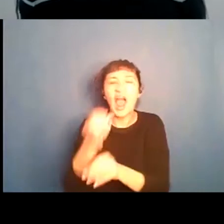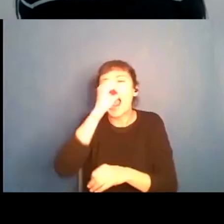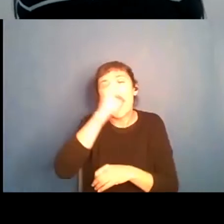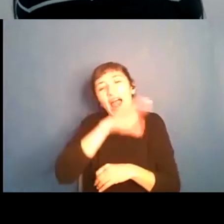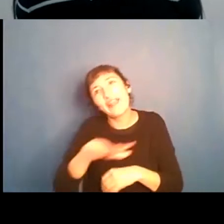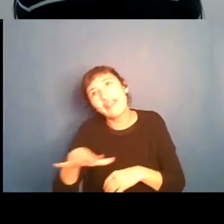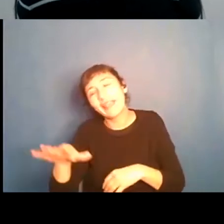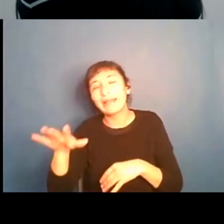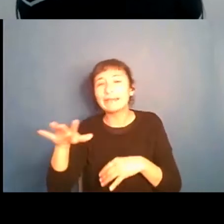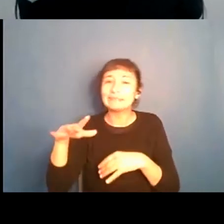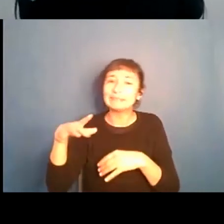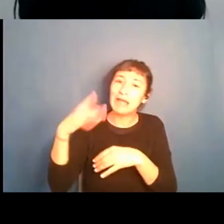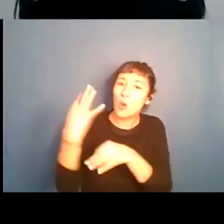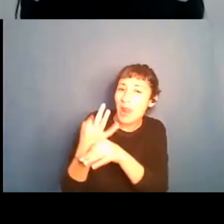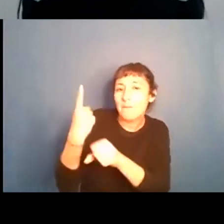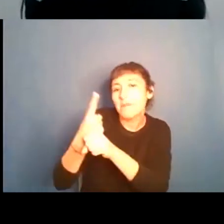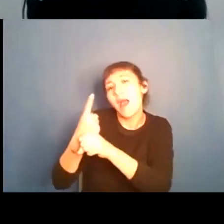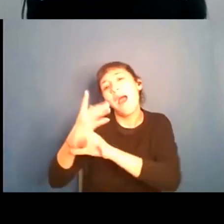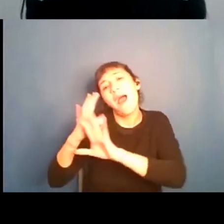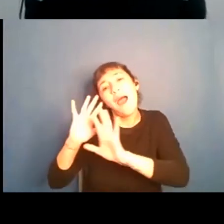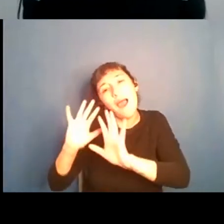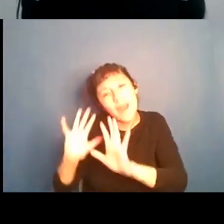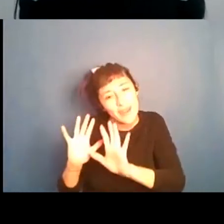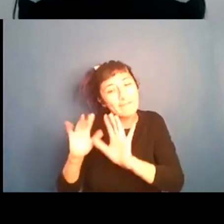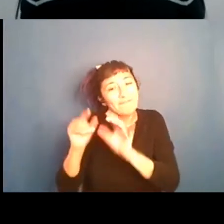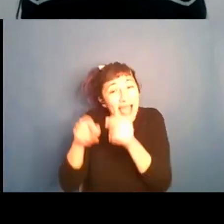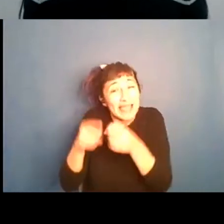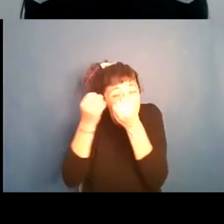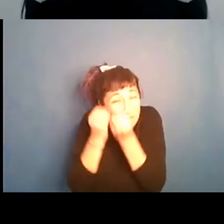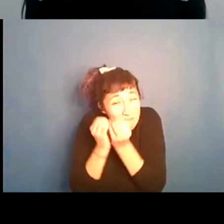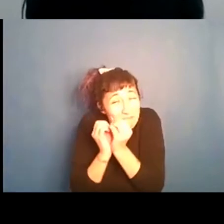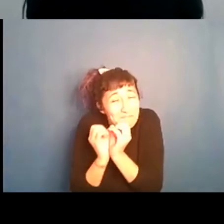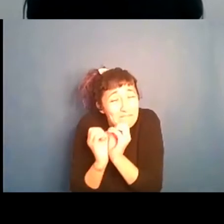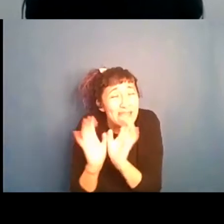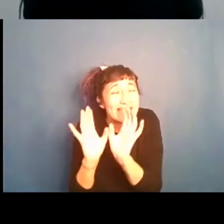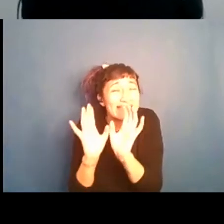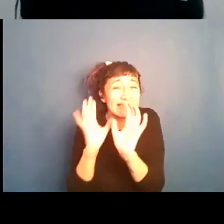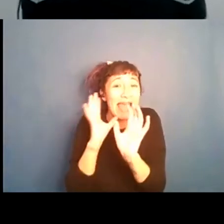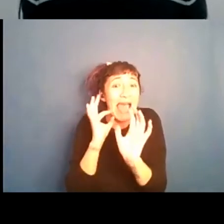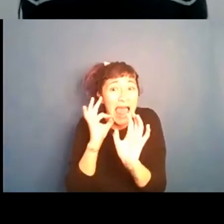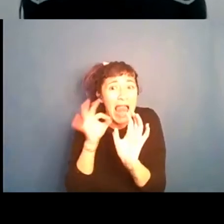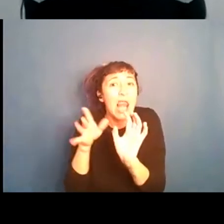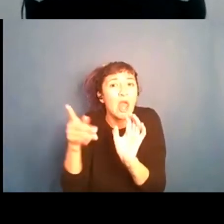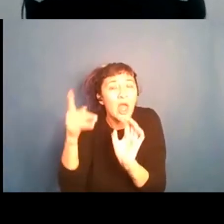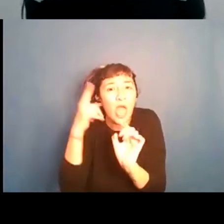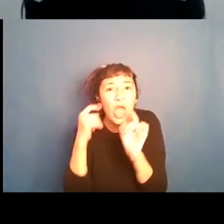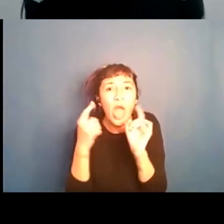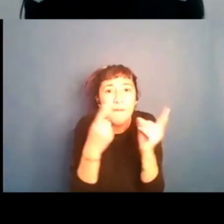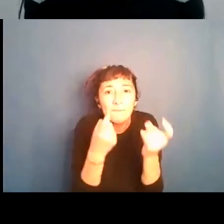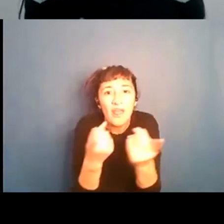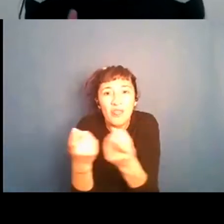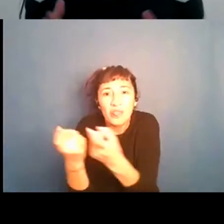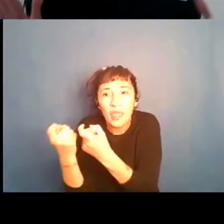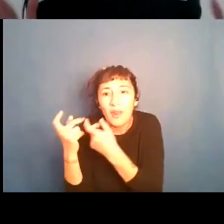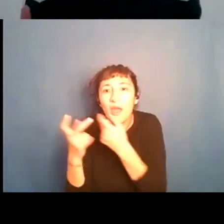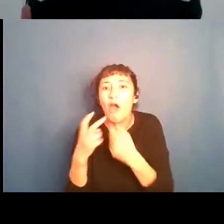jardín, primaria, recién ahí puede ser que estén aprendiendo algo de la lengua oral. ¿Pero